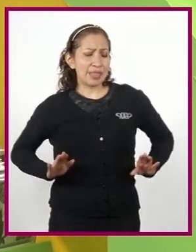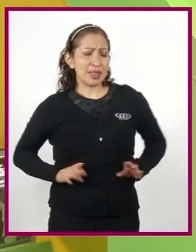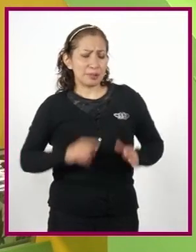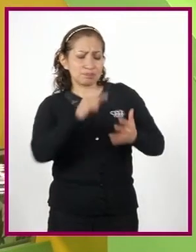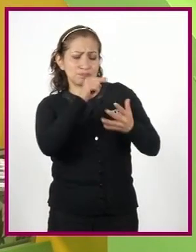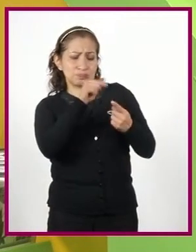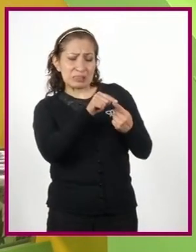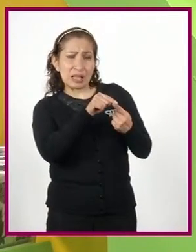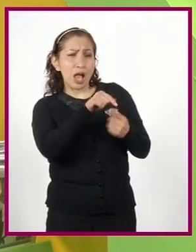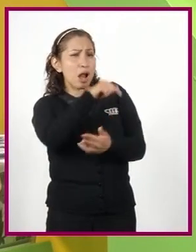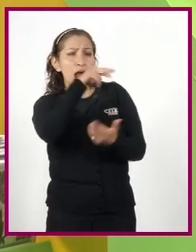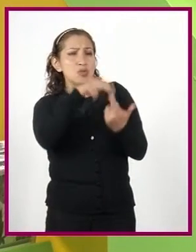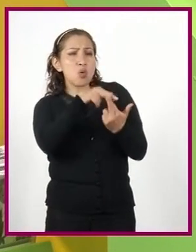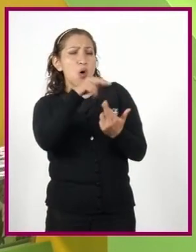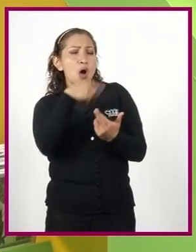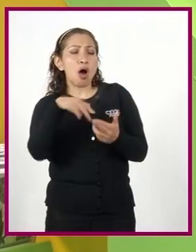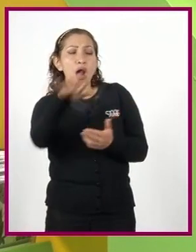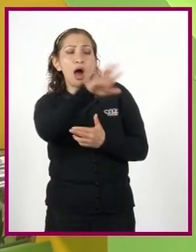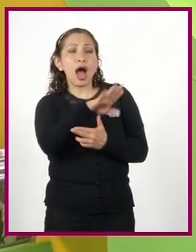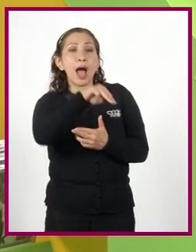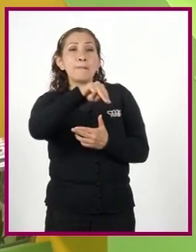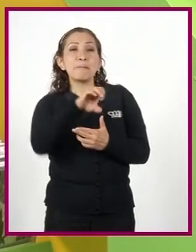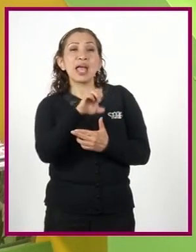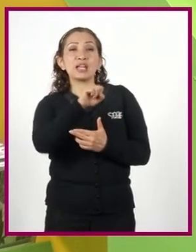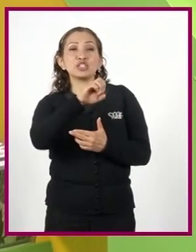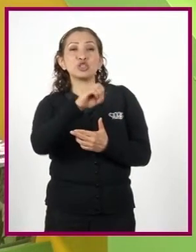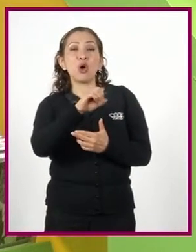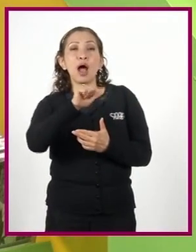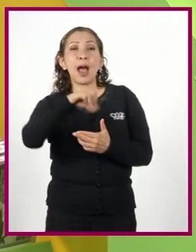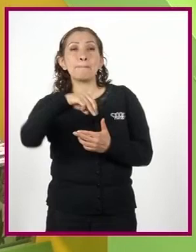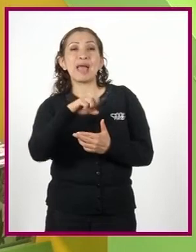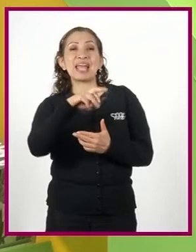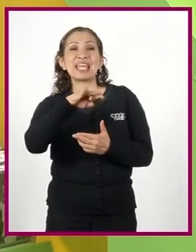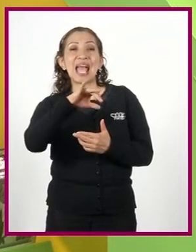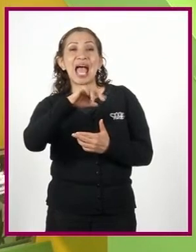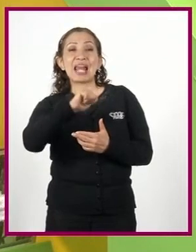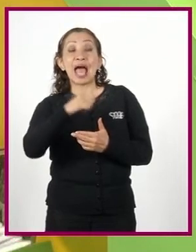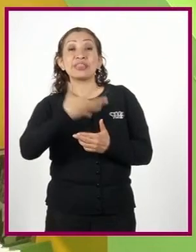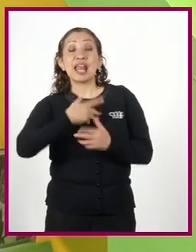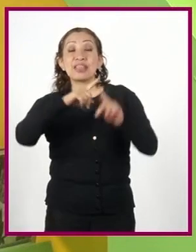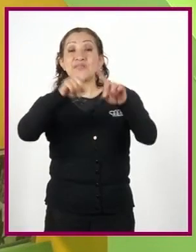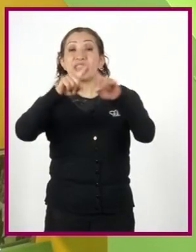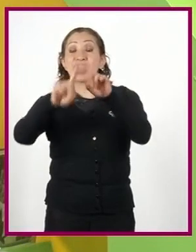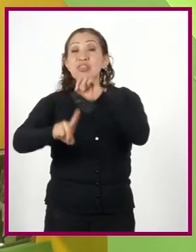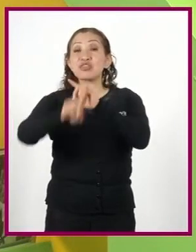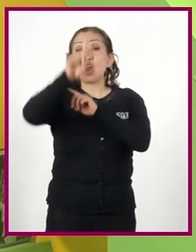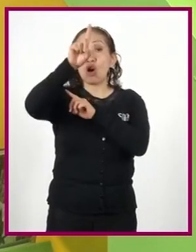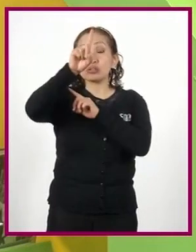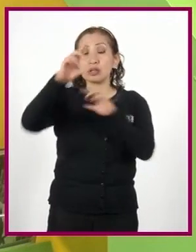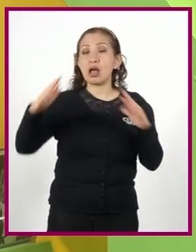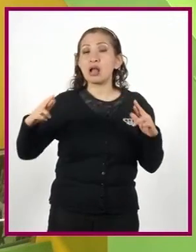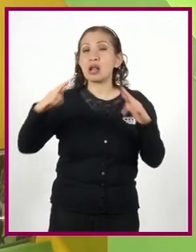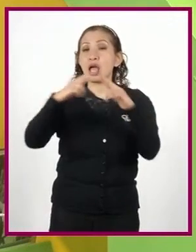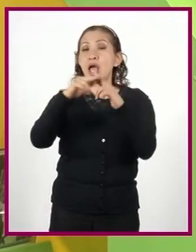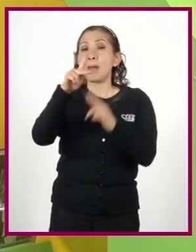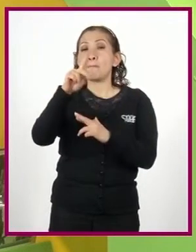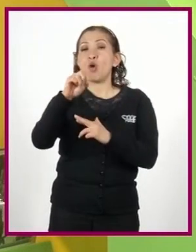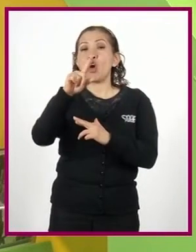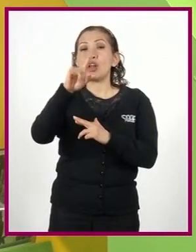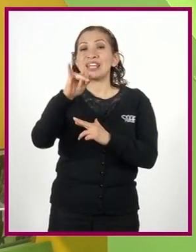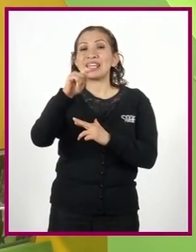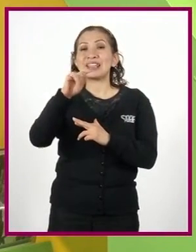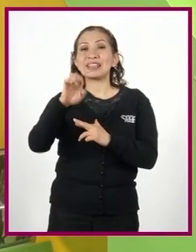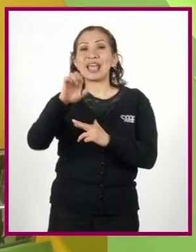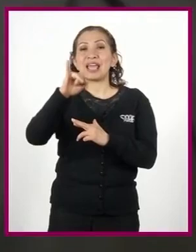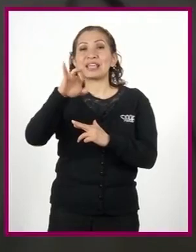Característica de la región mesoamericana que tiene varios dioses, religión